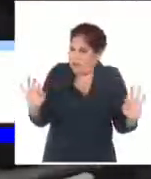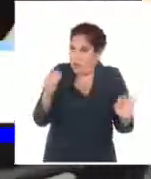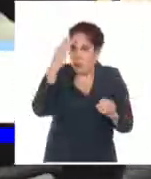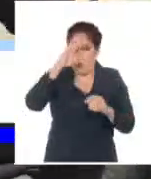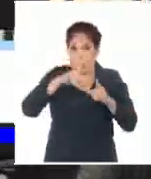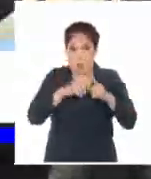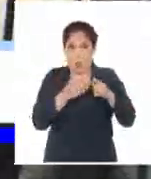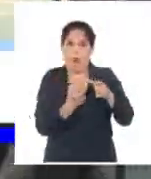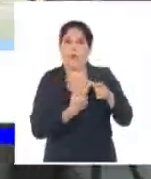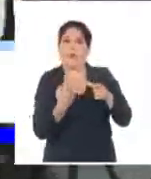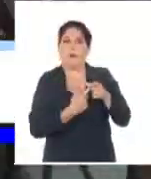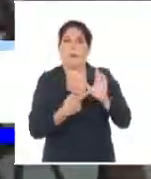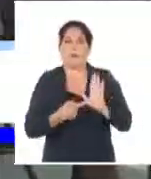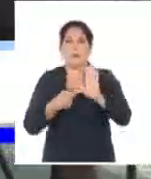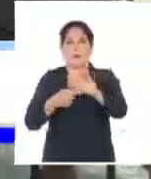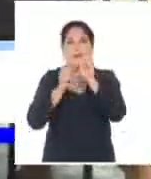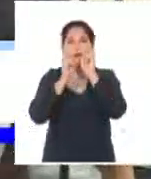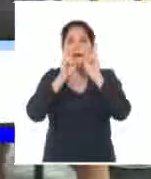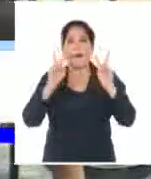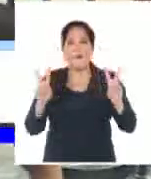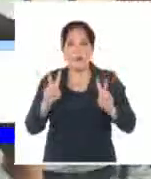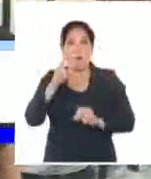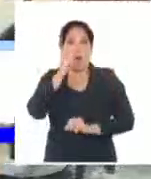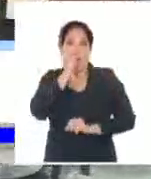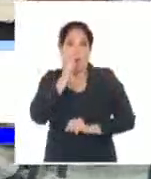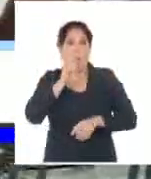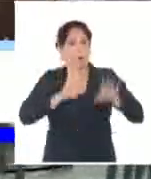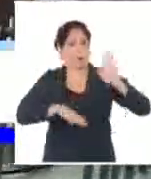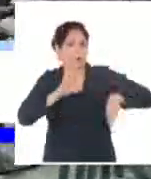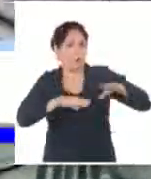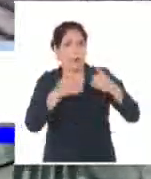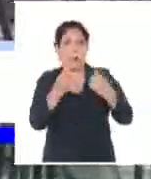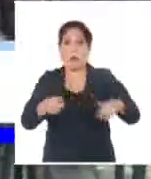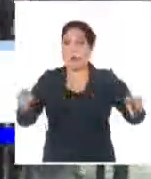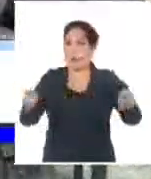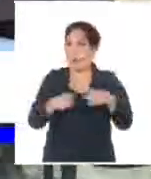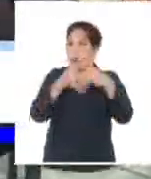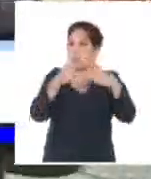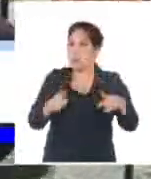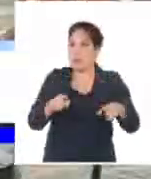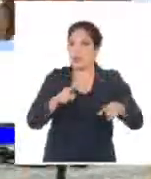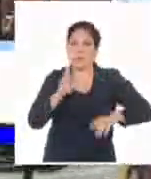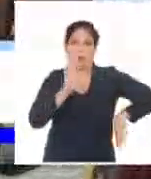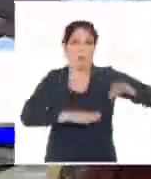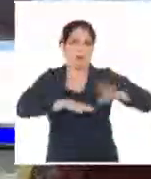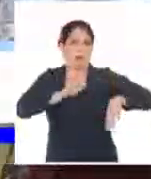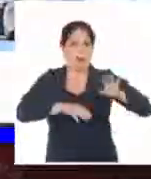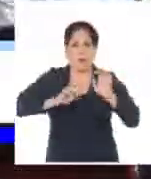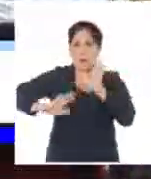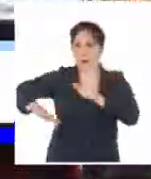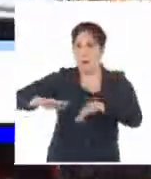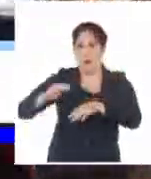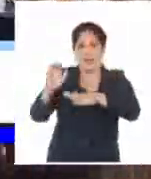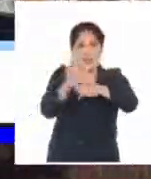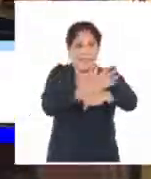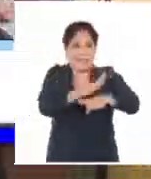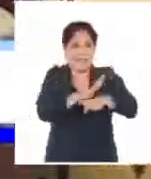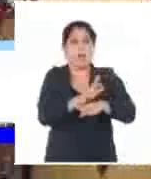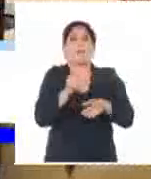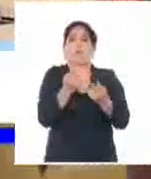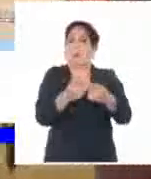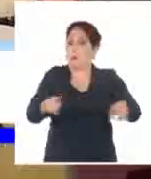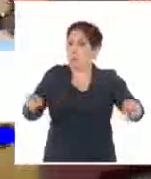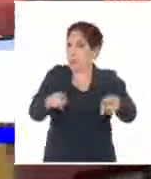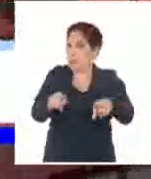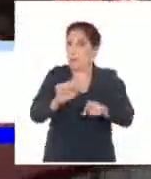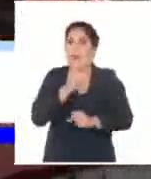la presentación en vivo en nuestro país de regreso. Un concierto para 6 congas y orquesta sinfónica compuesto por Torres, que le valiera